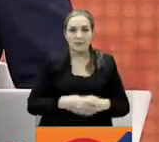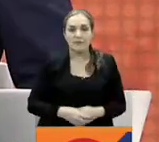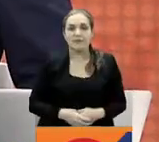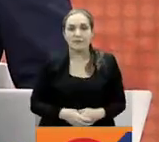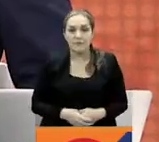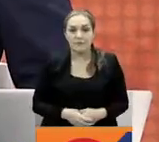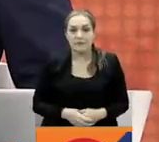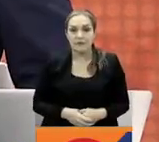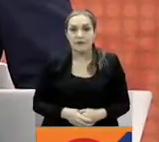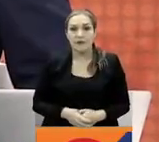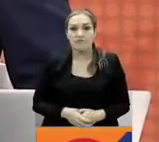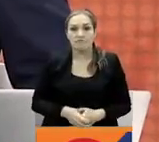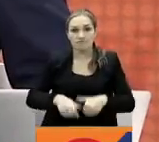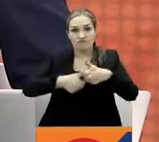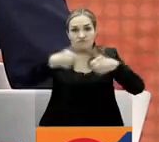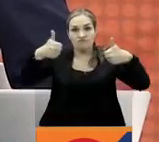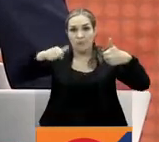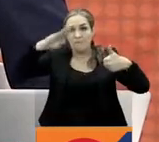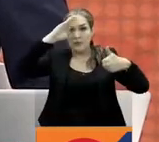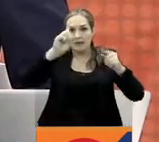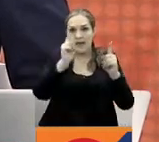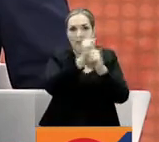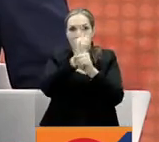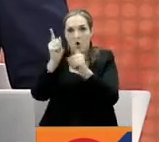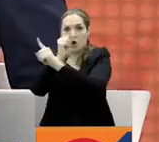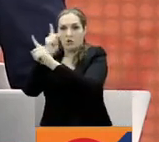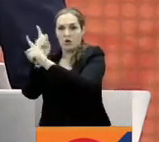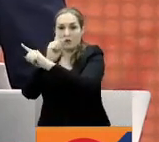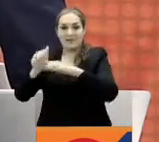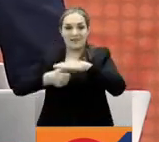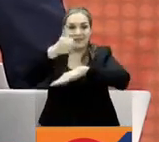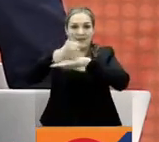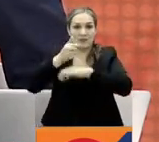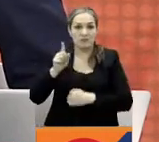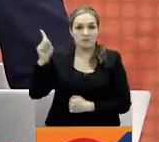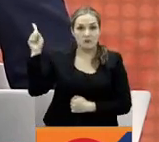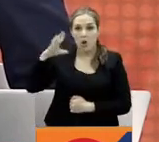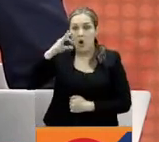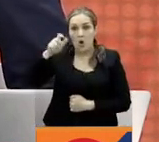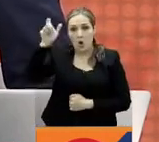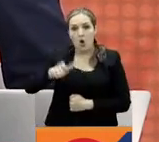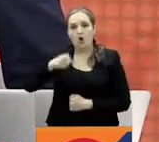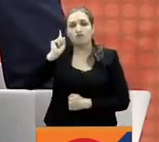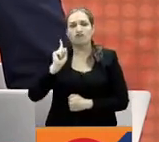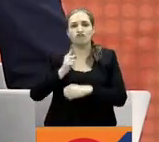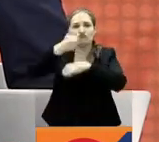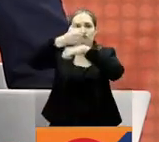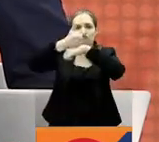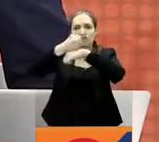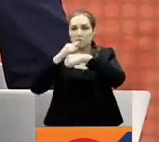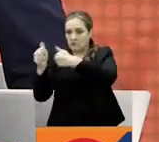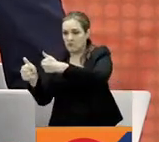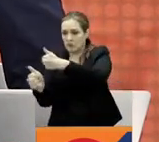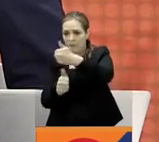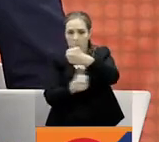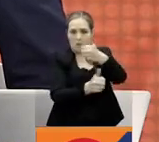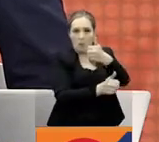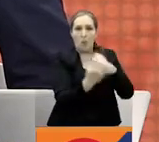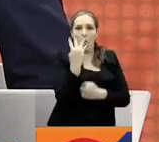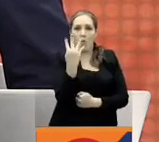hay cambios en la cúpula de la Policía Nacional. El director de la institución, el general Jorge Luis Vargas, explicó que se trata de 4 cambios